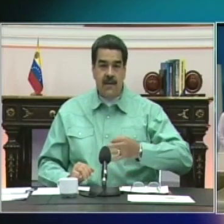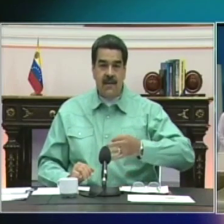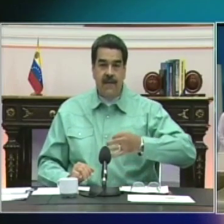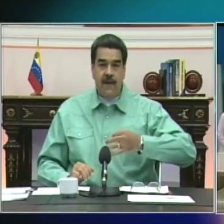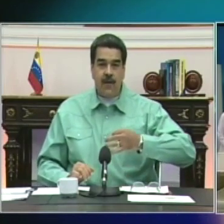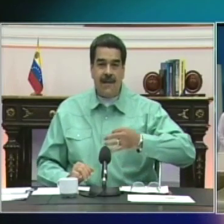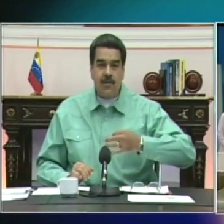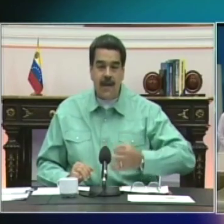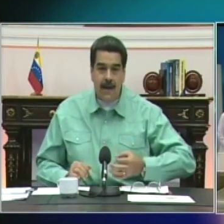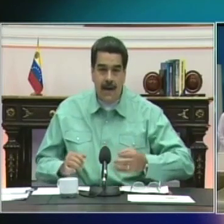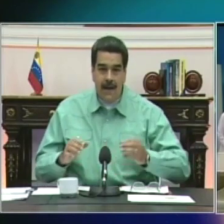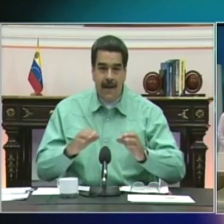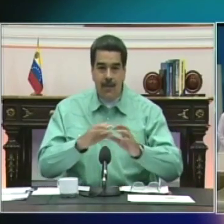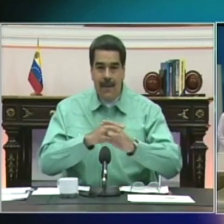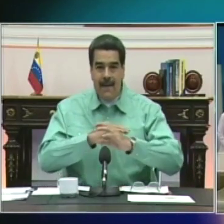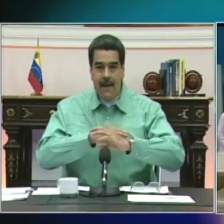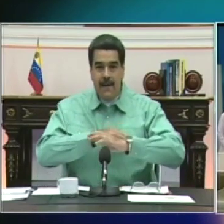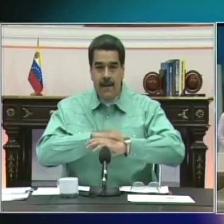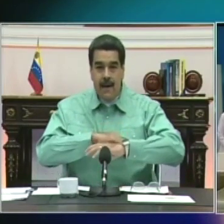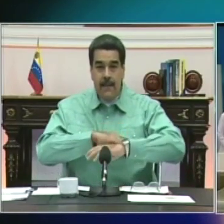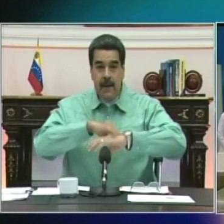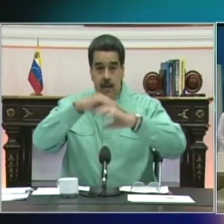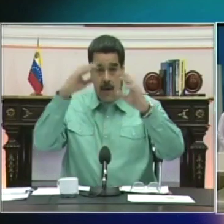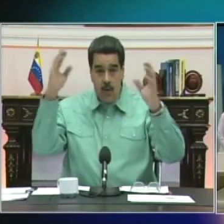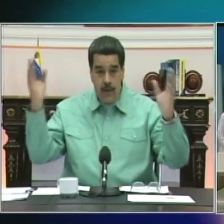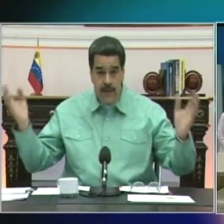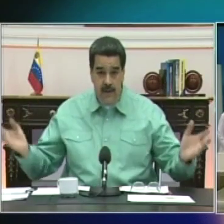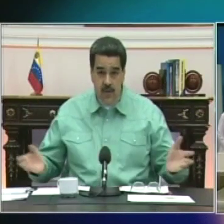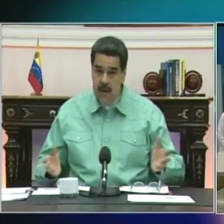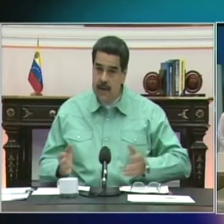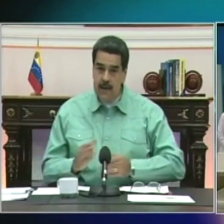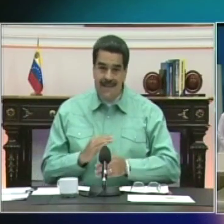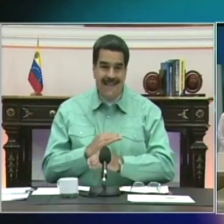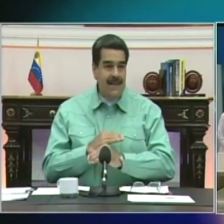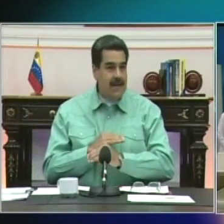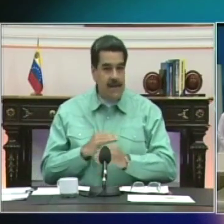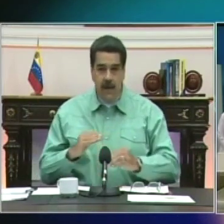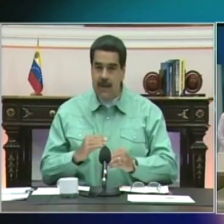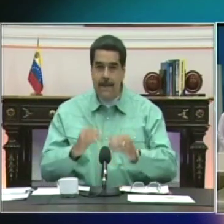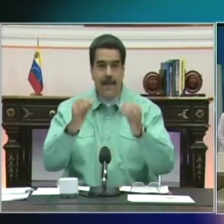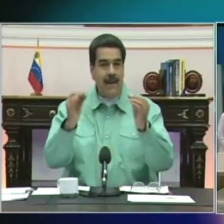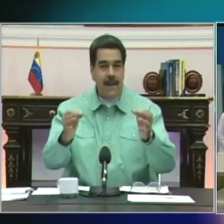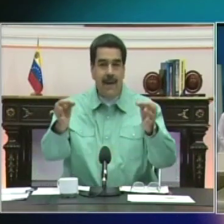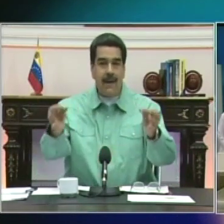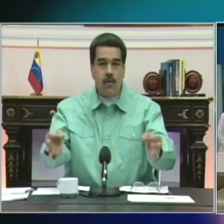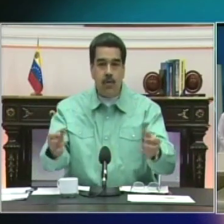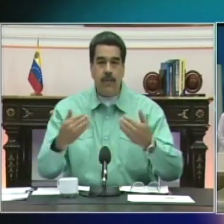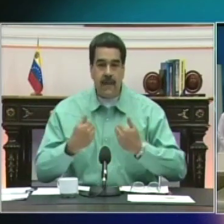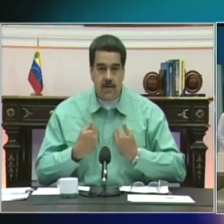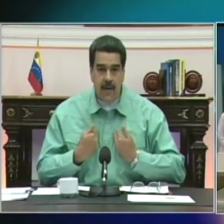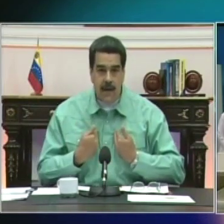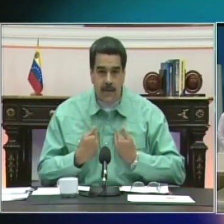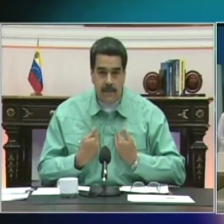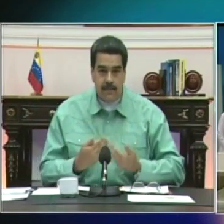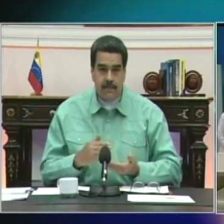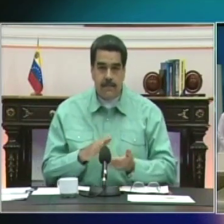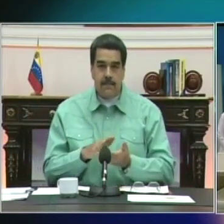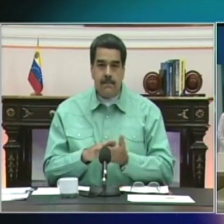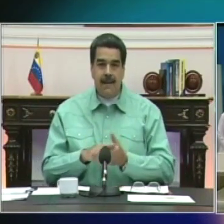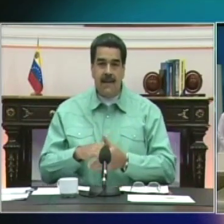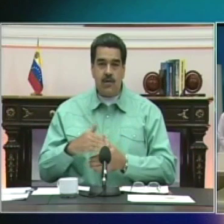Consejo Científico Nacional, que es una maravilla, es el brillo, la luz de Venezuela. Científicos de primer nivel del mundo,